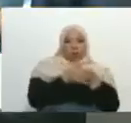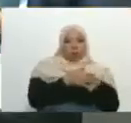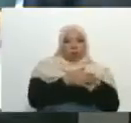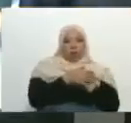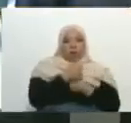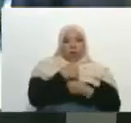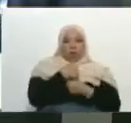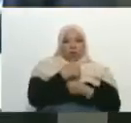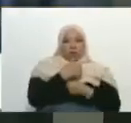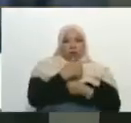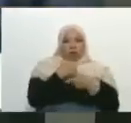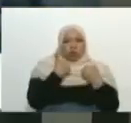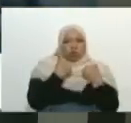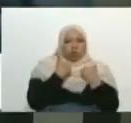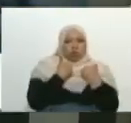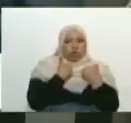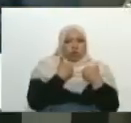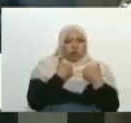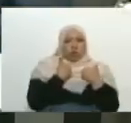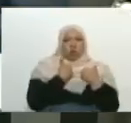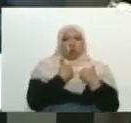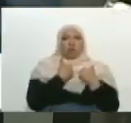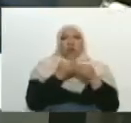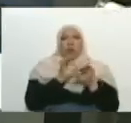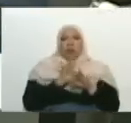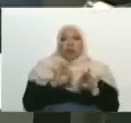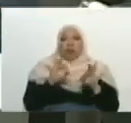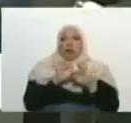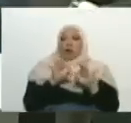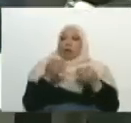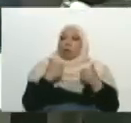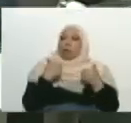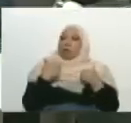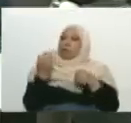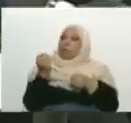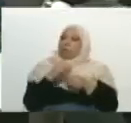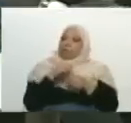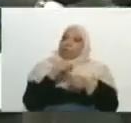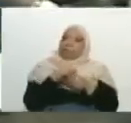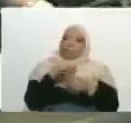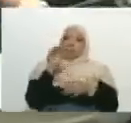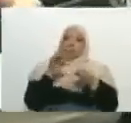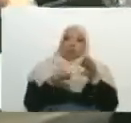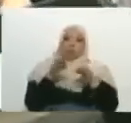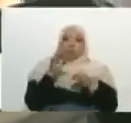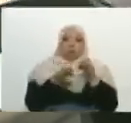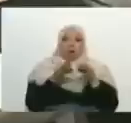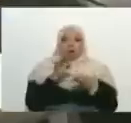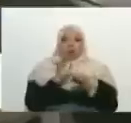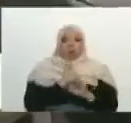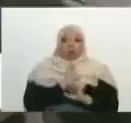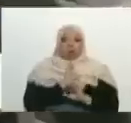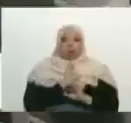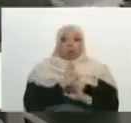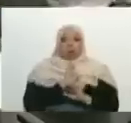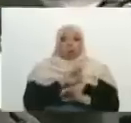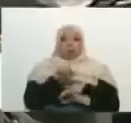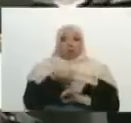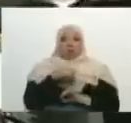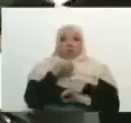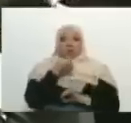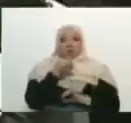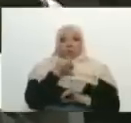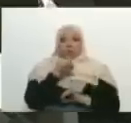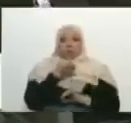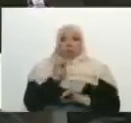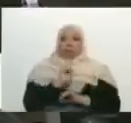diciendo que no, ellos no tuvieron que ver, que fue un tribunal. Dicen ellos que en